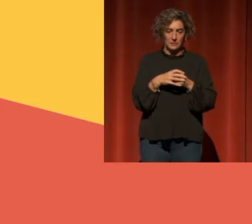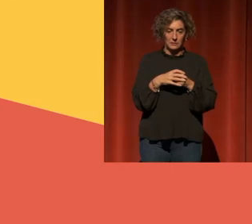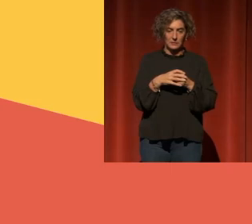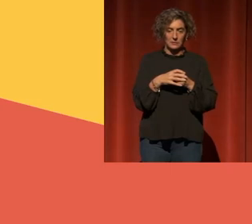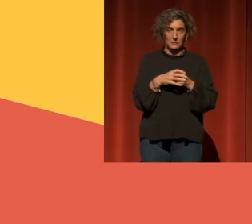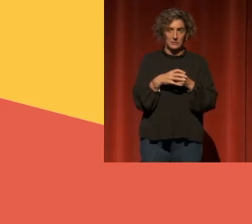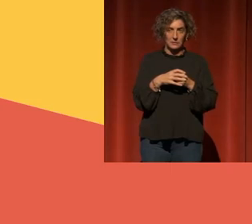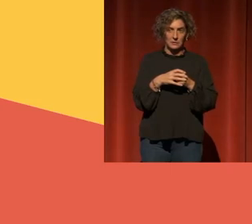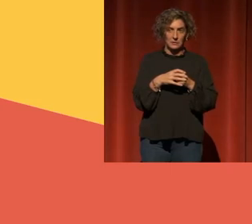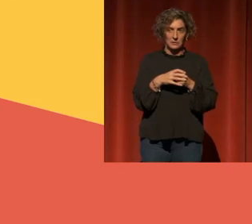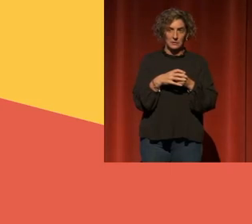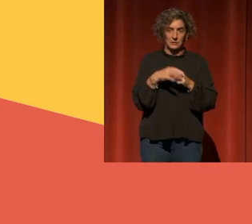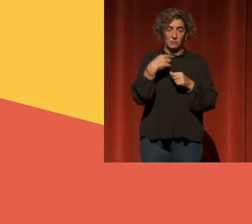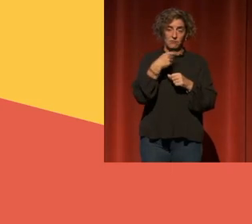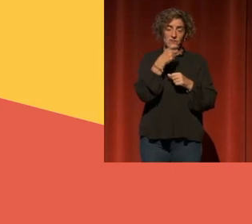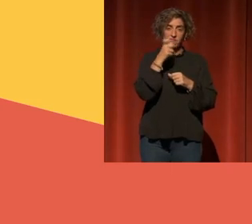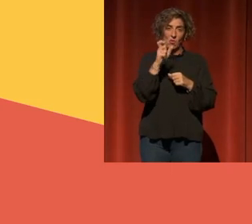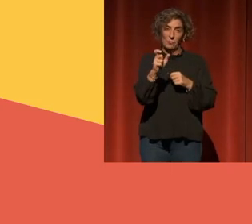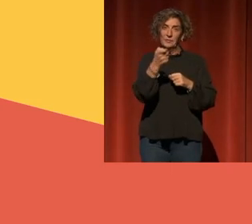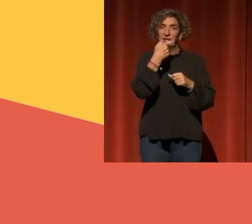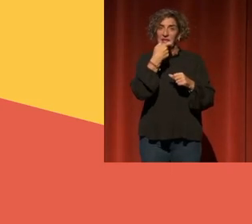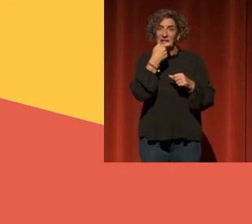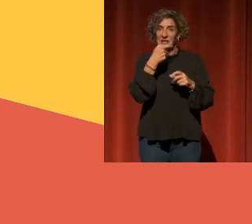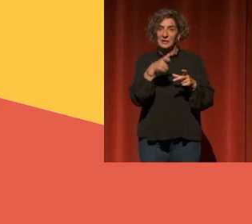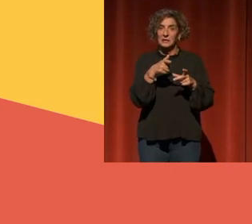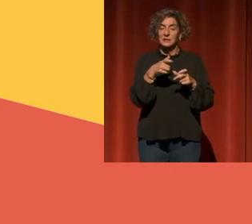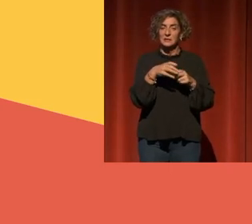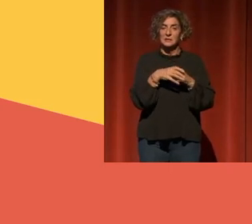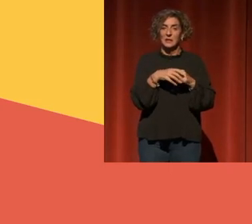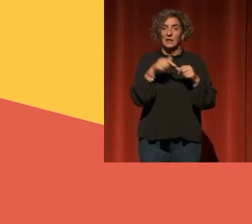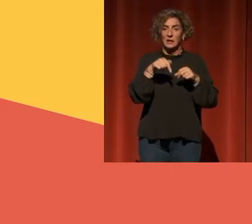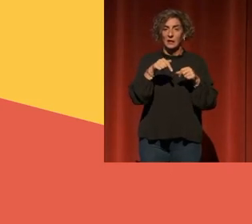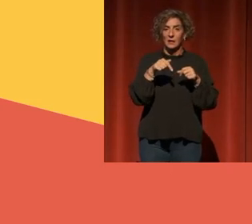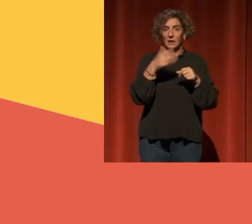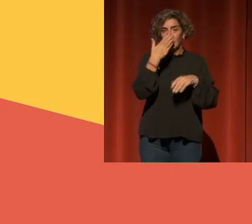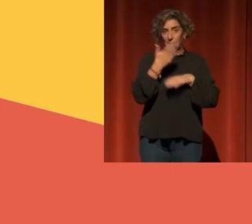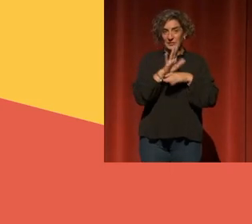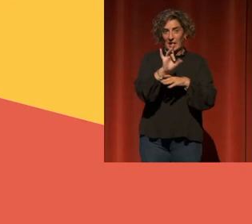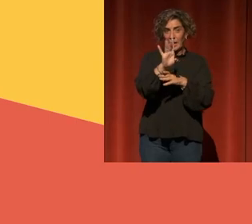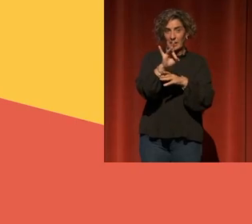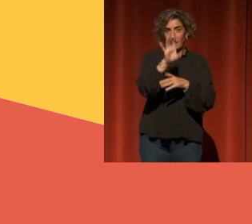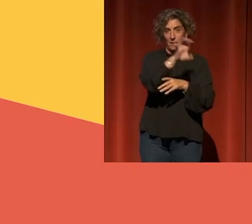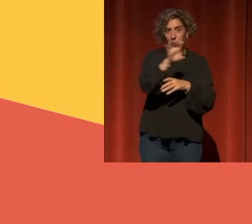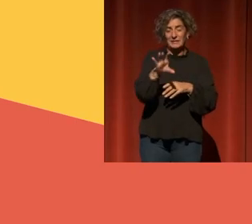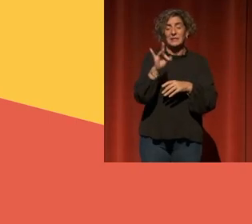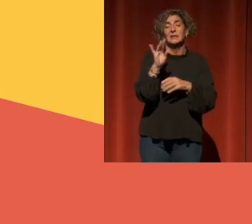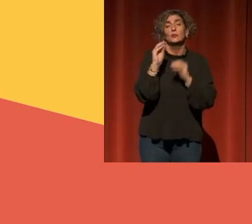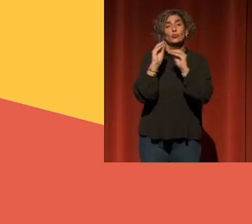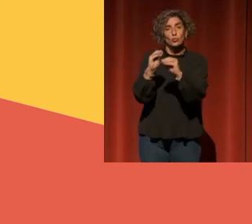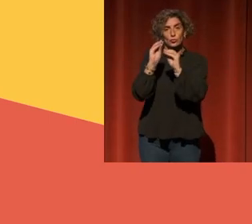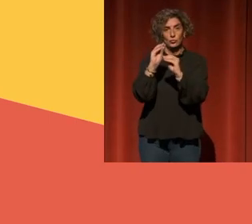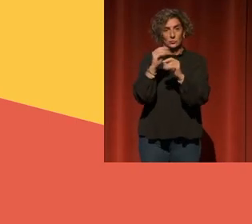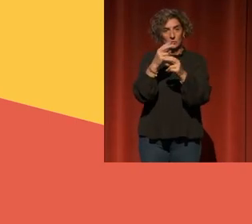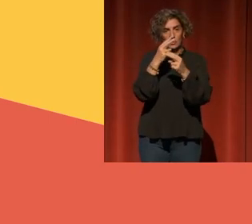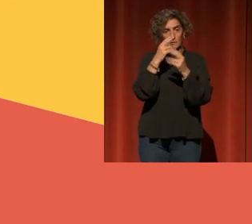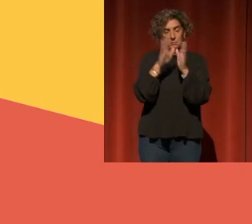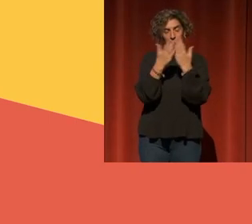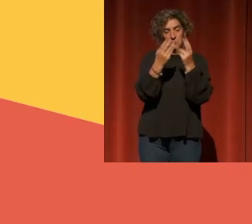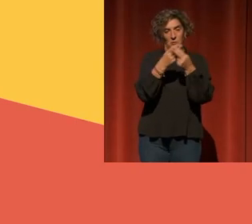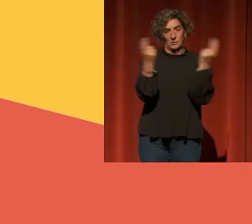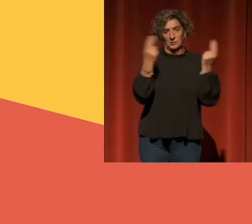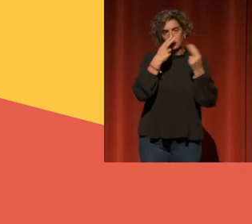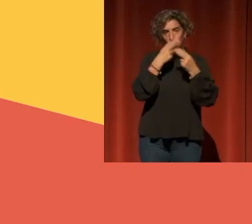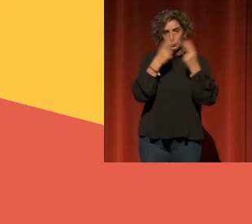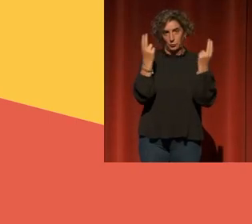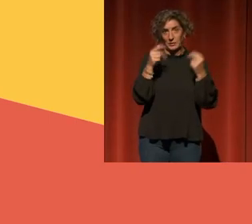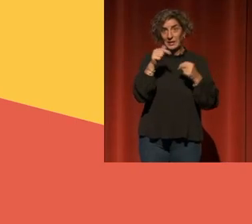además Eh bueno tras la visita a 15 países y sus bibliotecas públicas Ah bueno